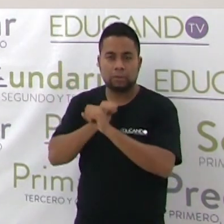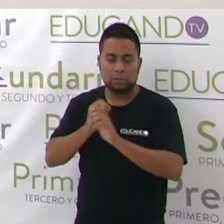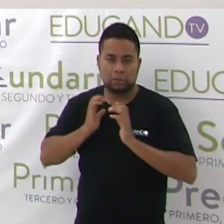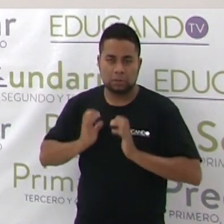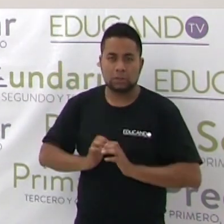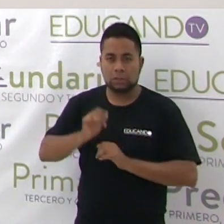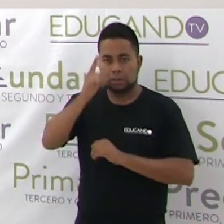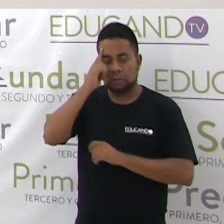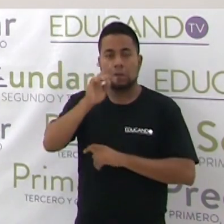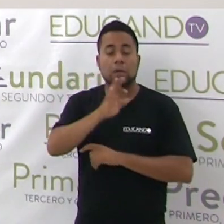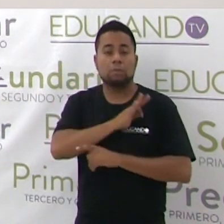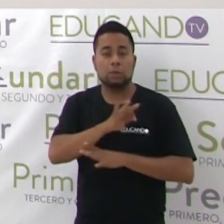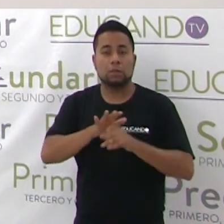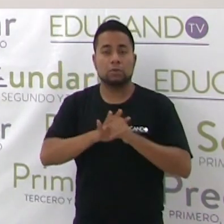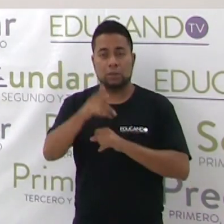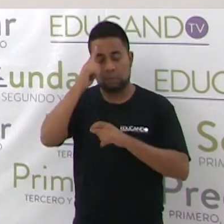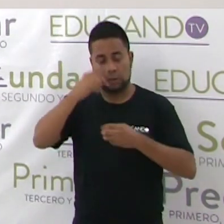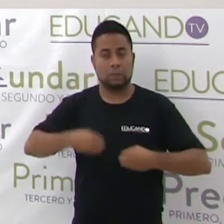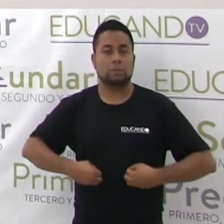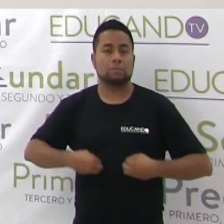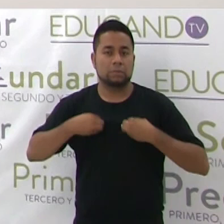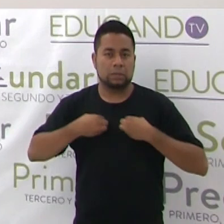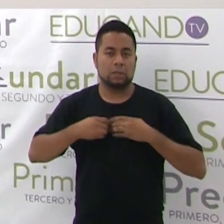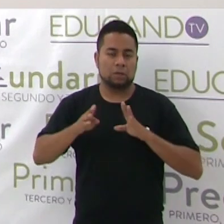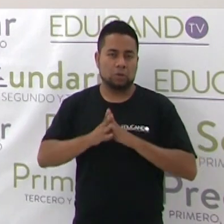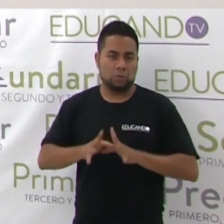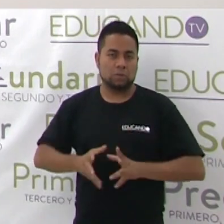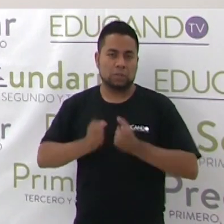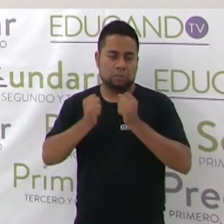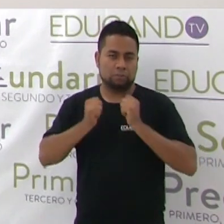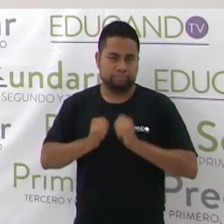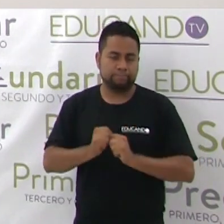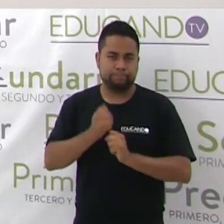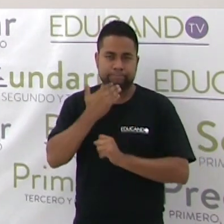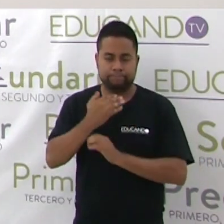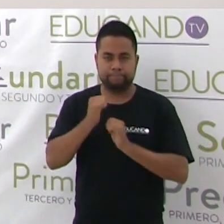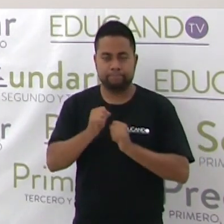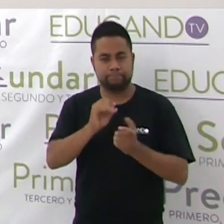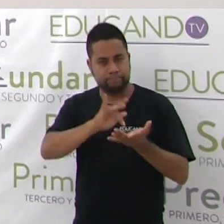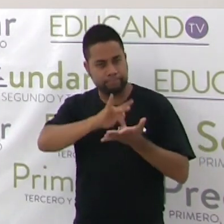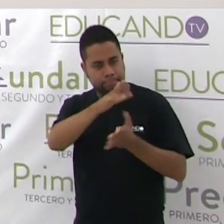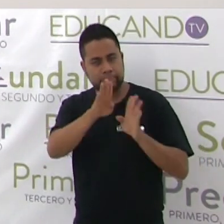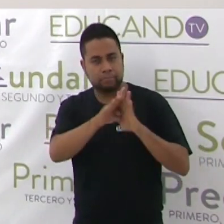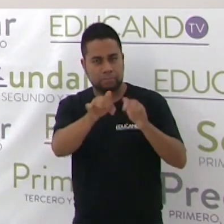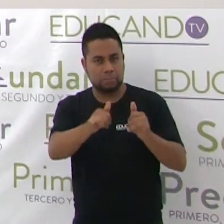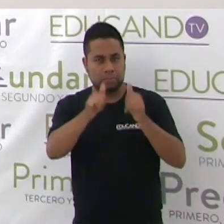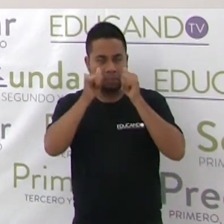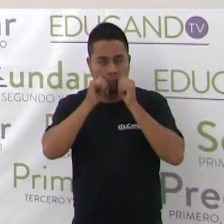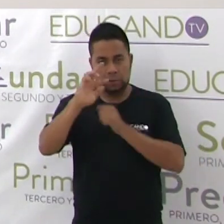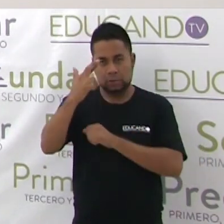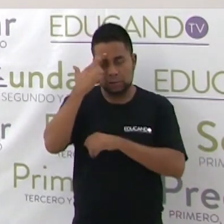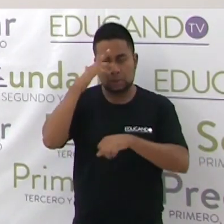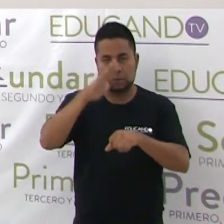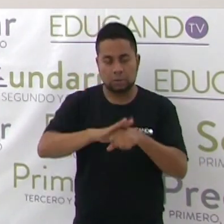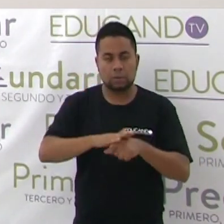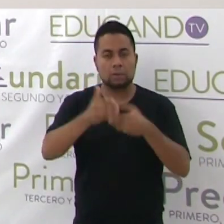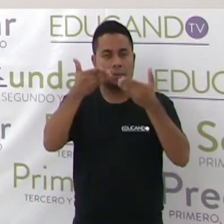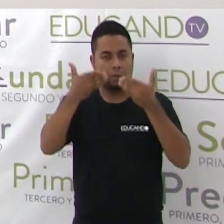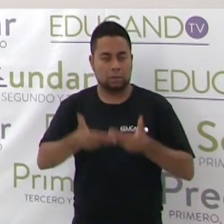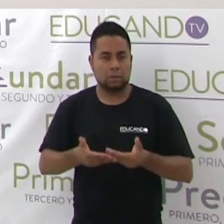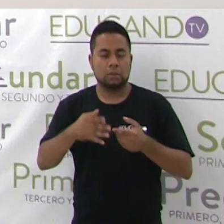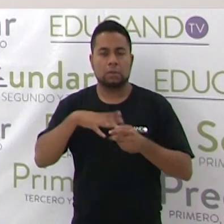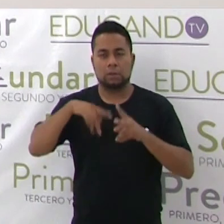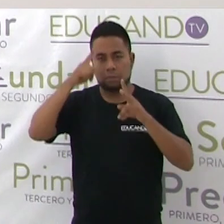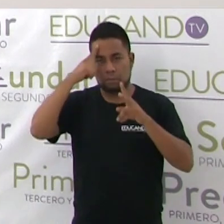que tengamos nuestra vida bien salvaguardada, ¿sí? Bueno, te agradezco tu atención. Recuerda que estamos en